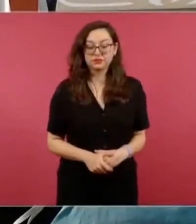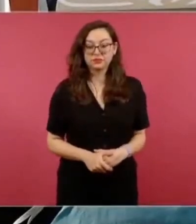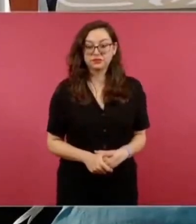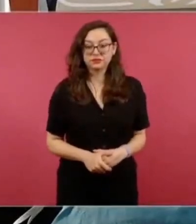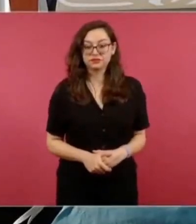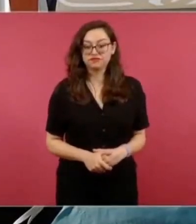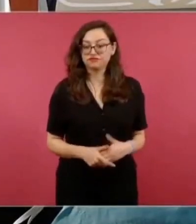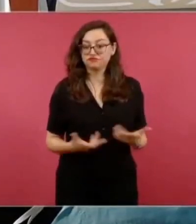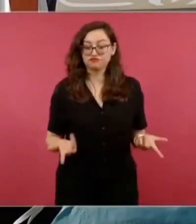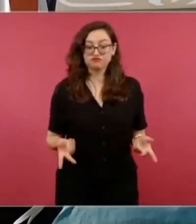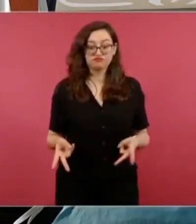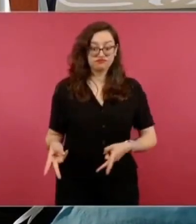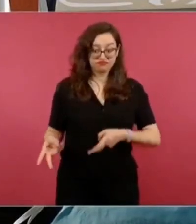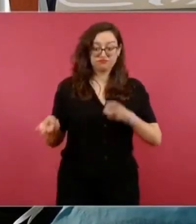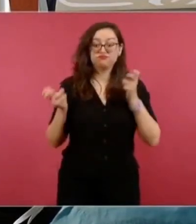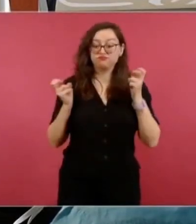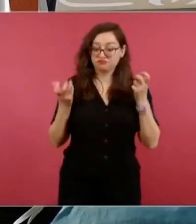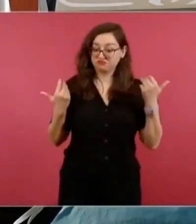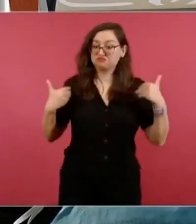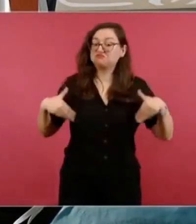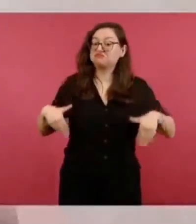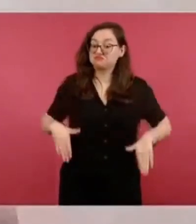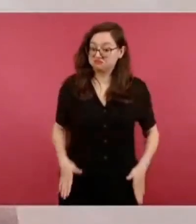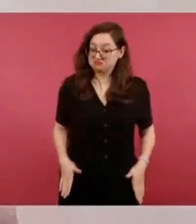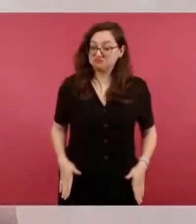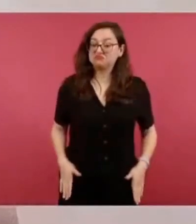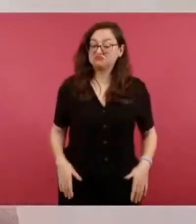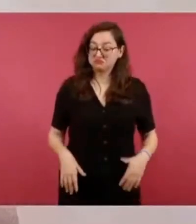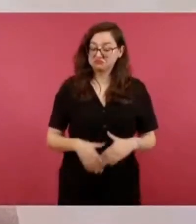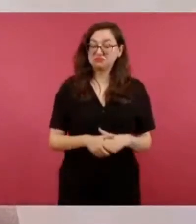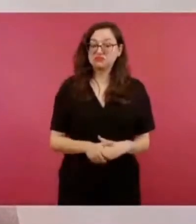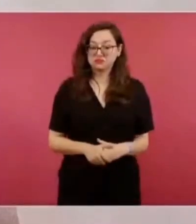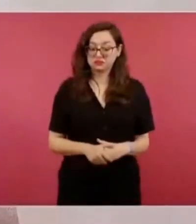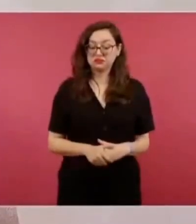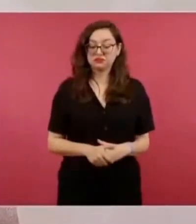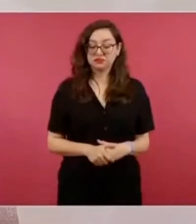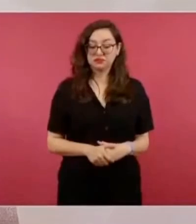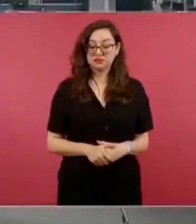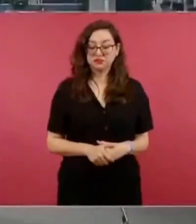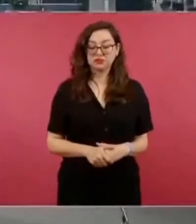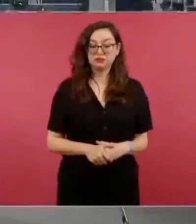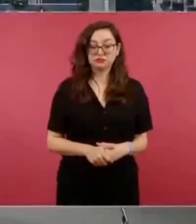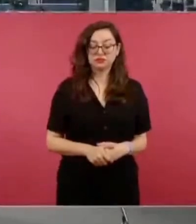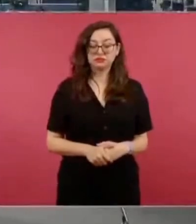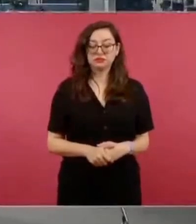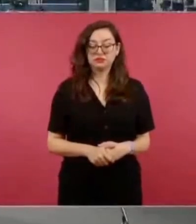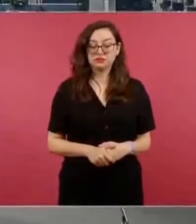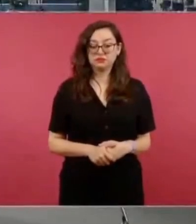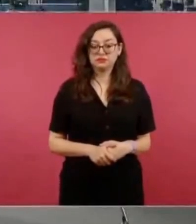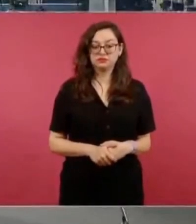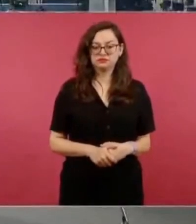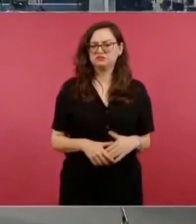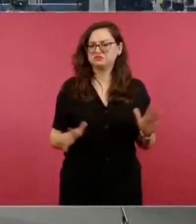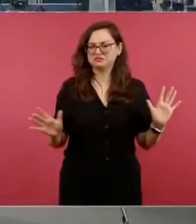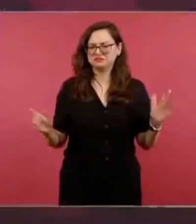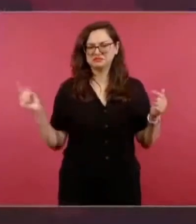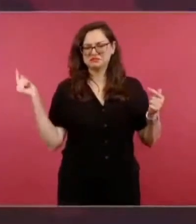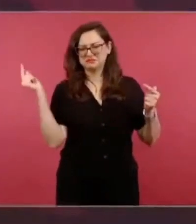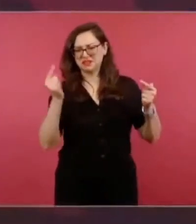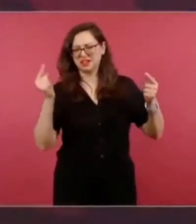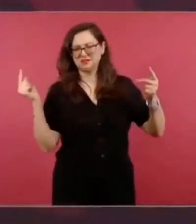Y se robaban una buena cantidad de ese dinero. Y